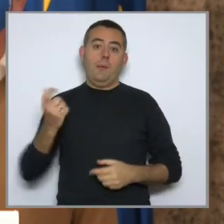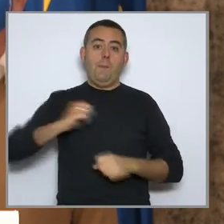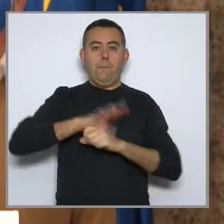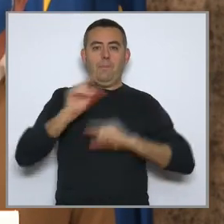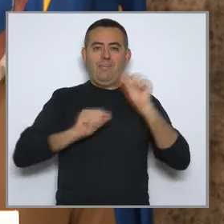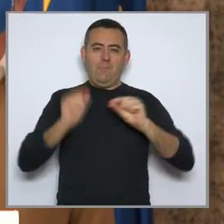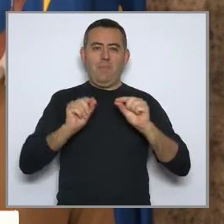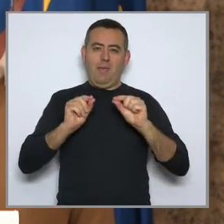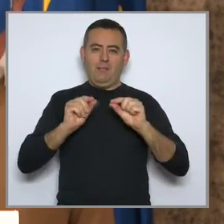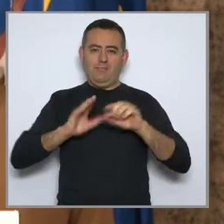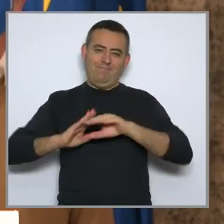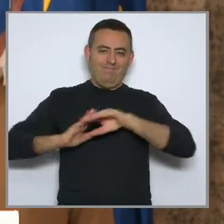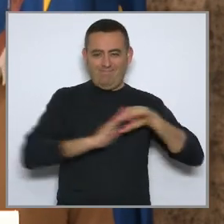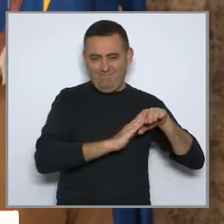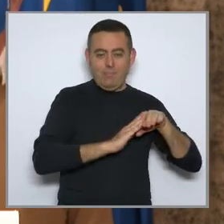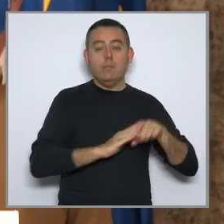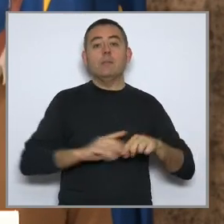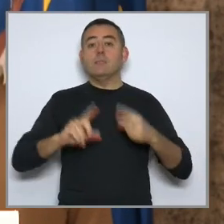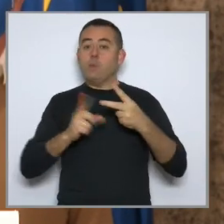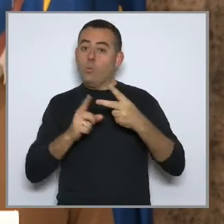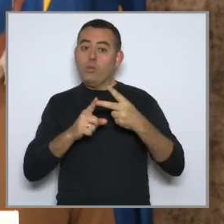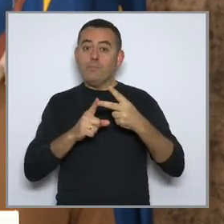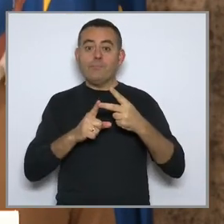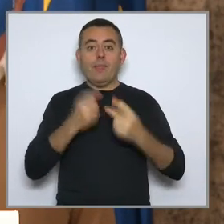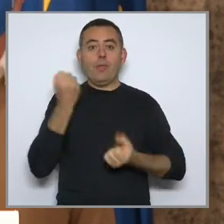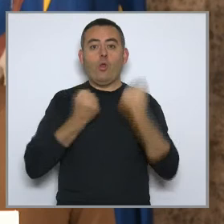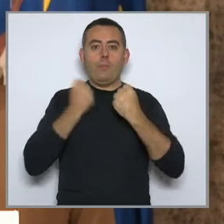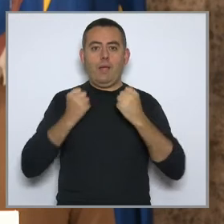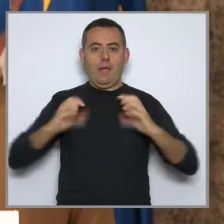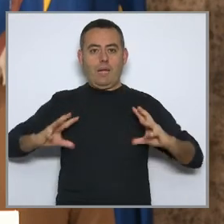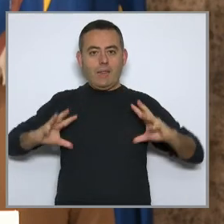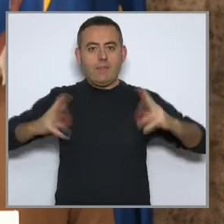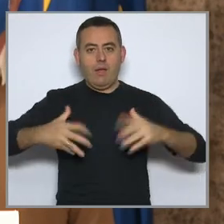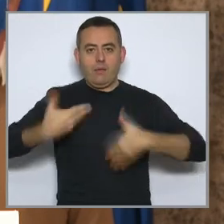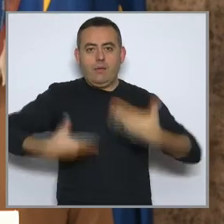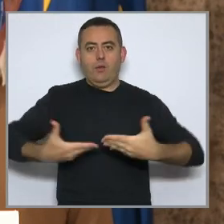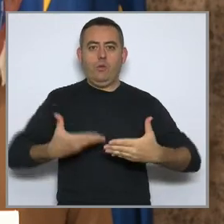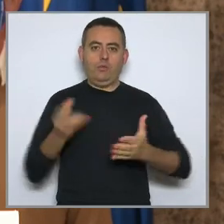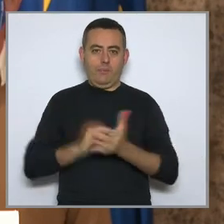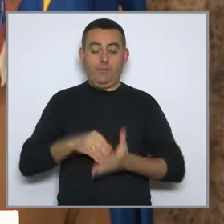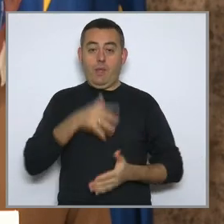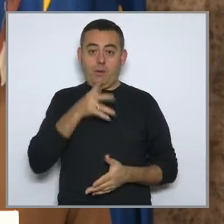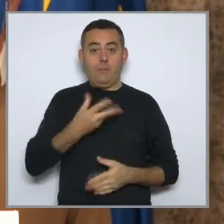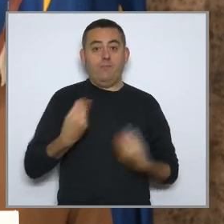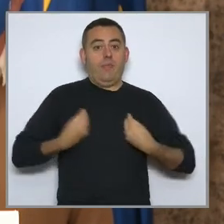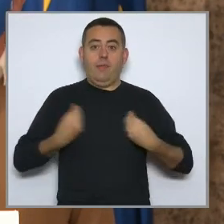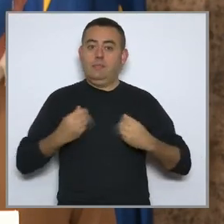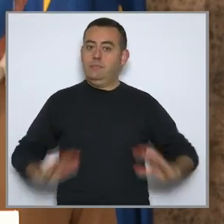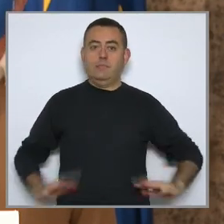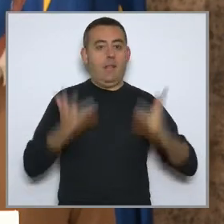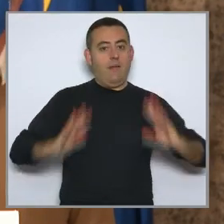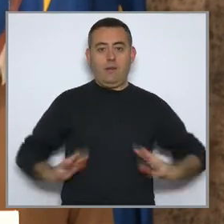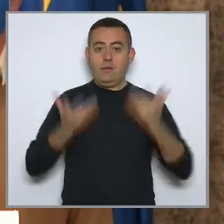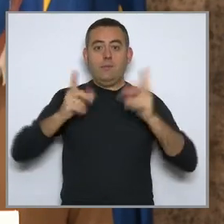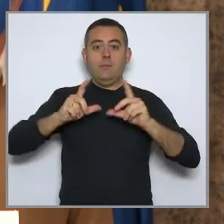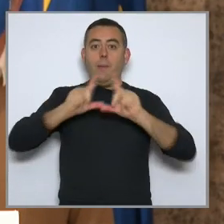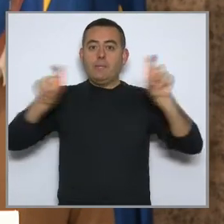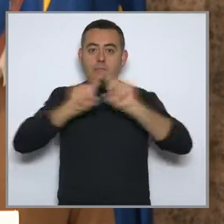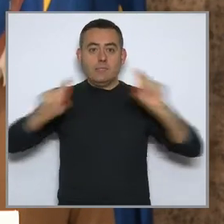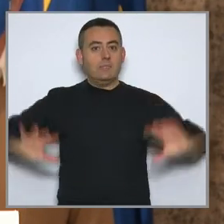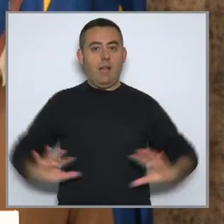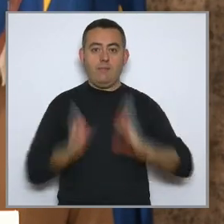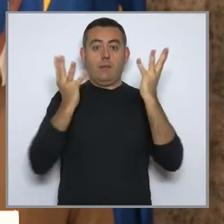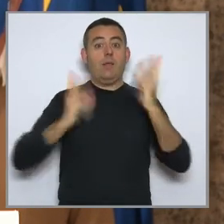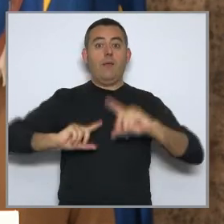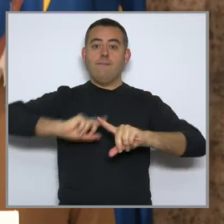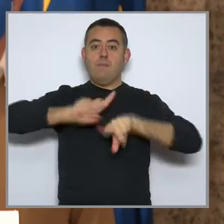segundo lugar, la reactivación económica. La prioridad ahora es salvar vidas, salvar empresas, salvar